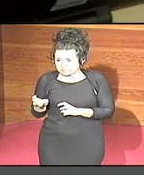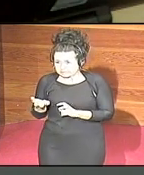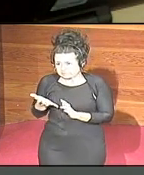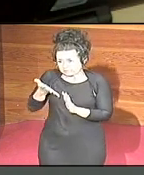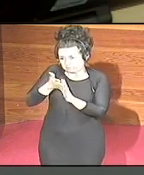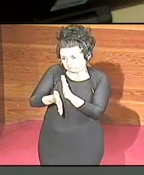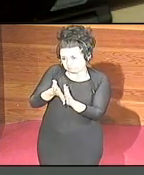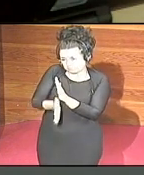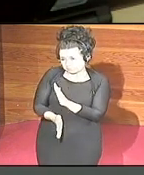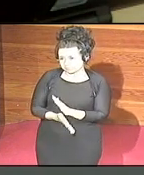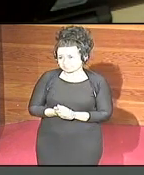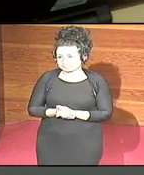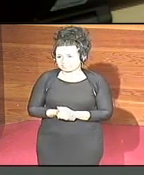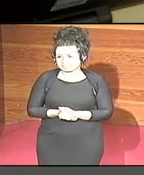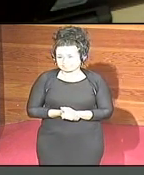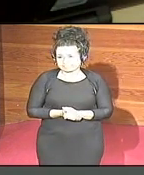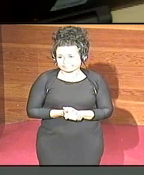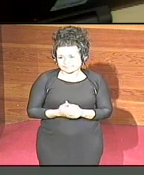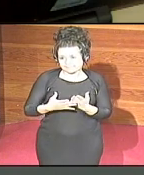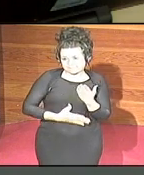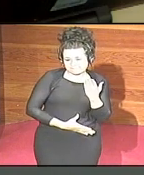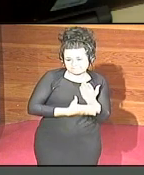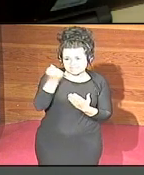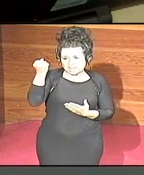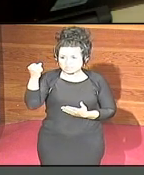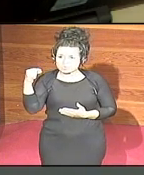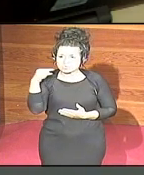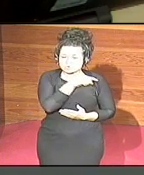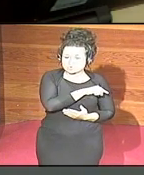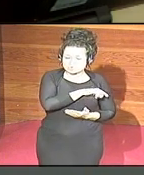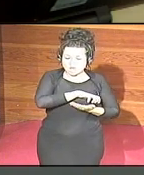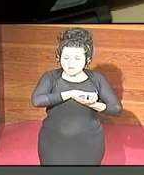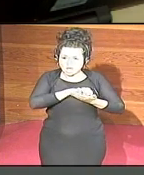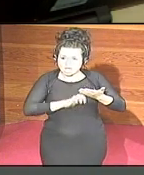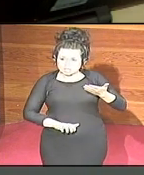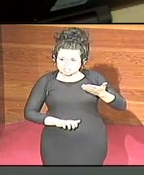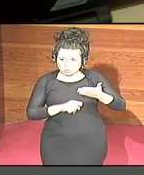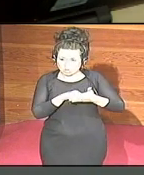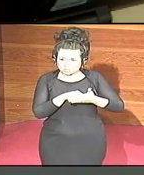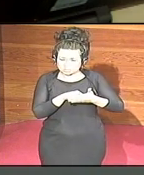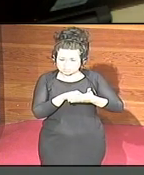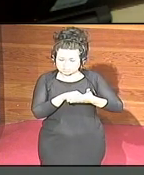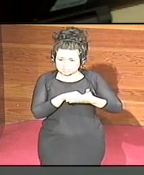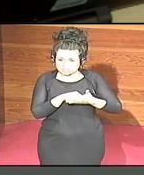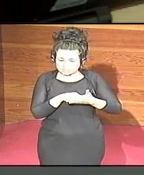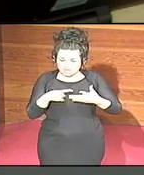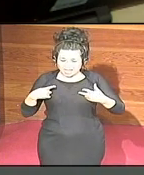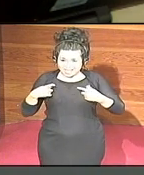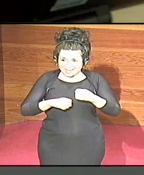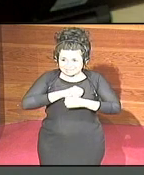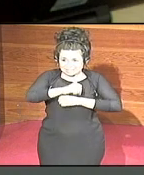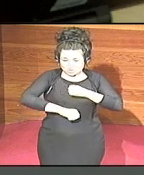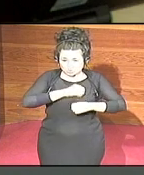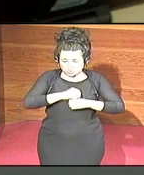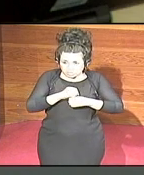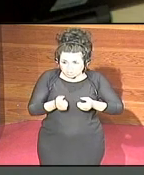uno de los artículos de la Federación Rusa está autorizado el uso de armas nucleares en caso de